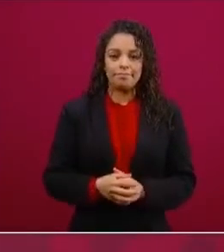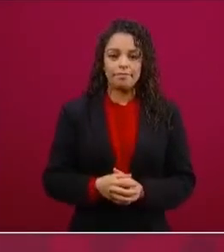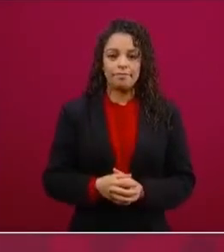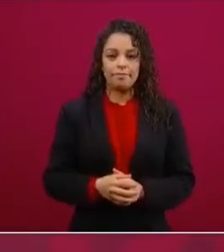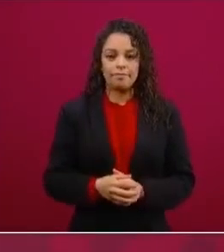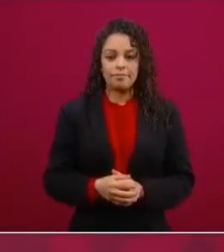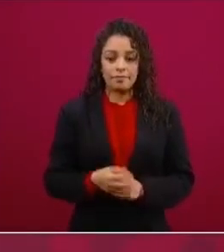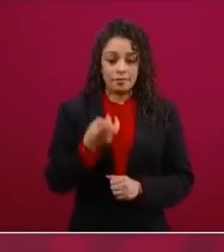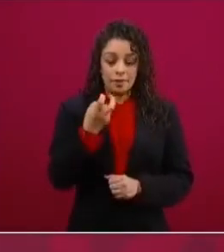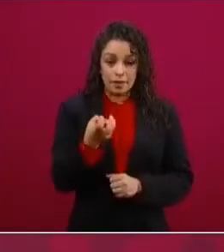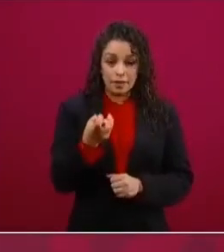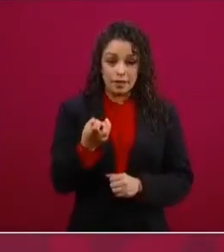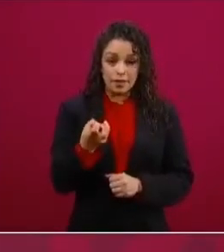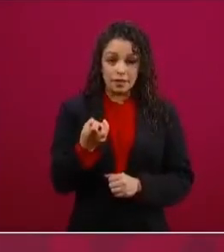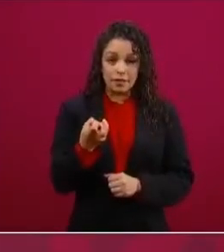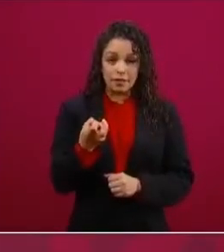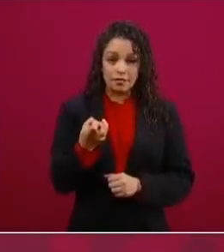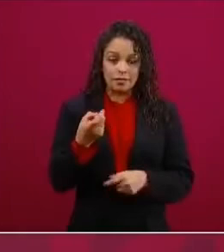Ahí